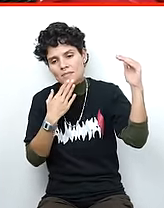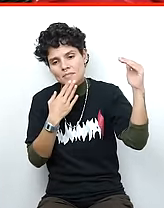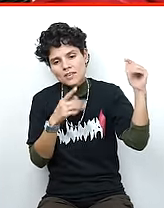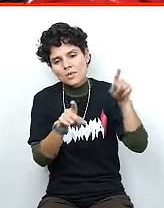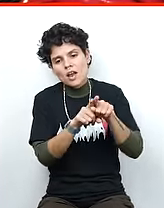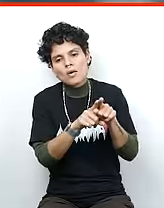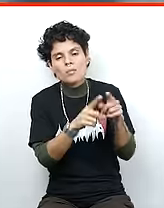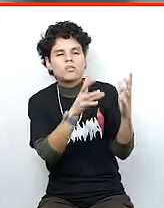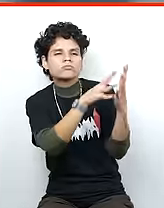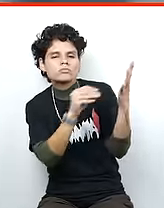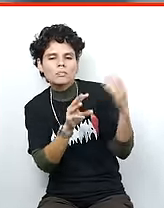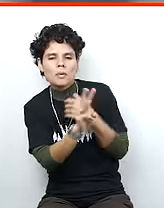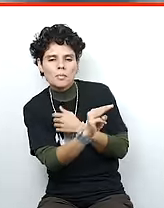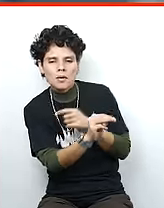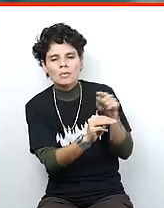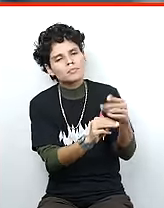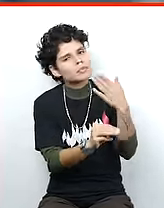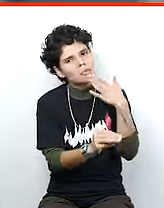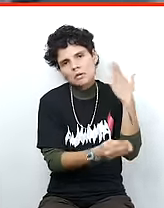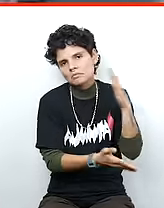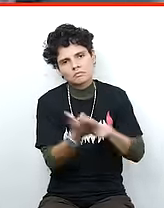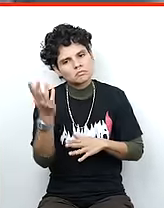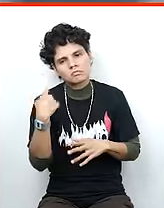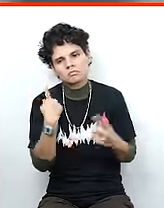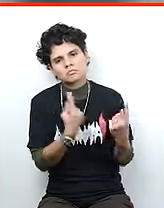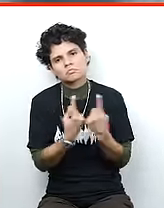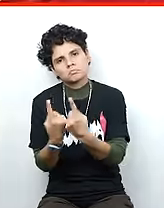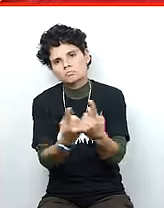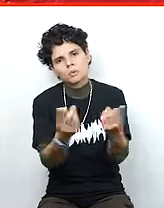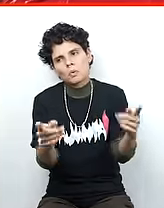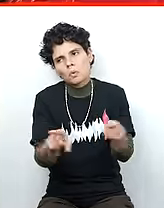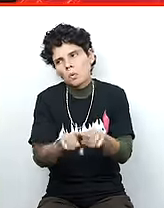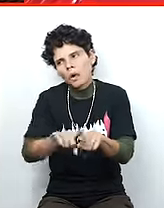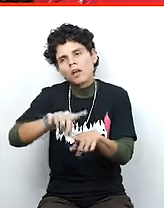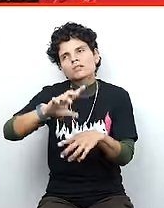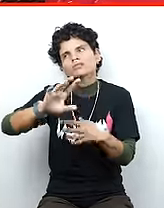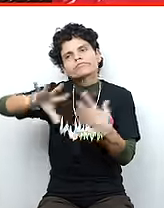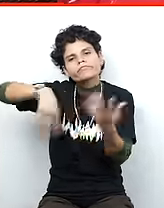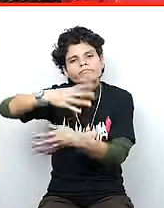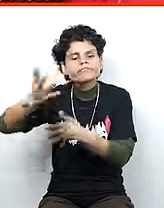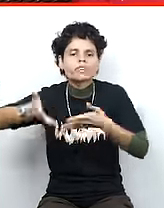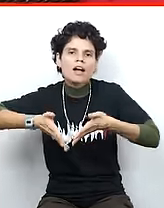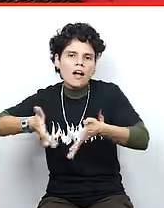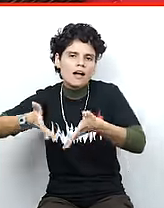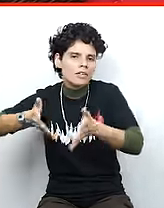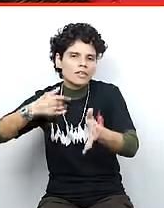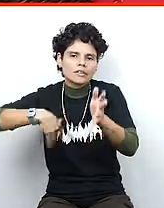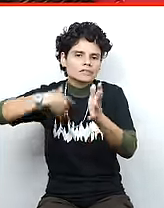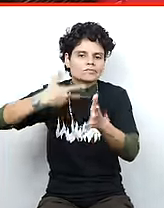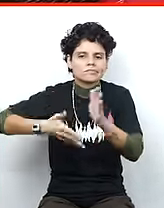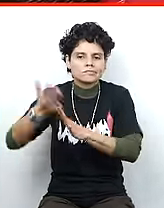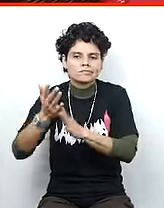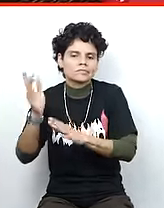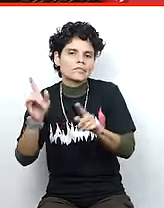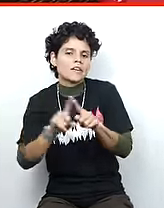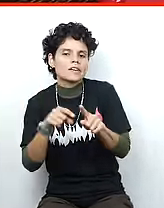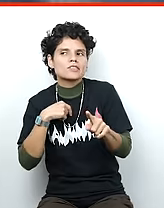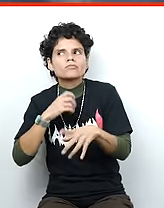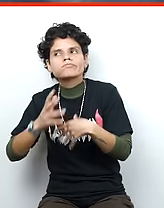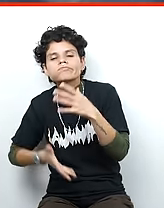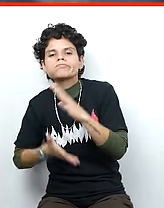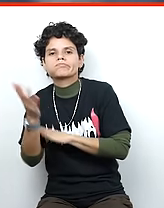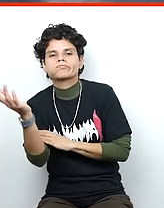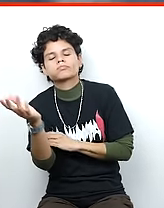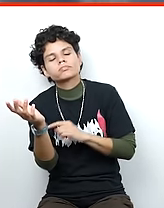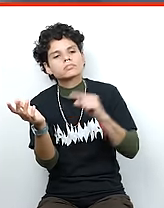hermana también, pues mi hermana siempre andaba ahí en la calle haciendo cosas, sí, hijo. Entonces, ahí como que me empecé a desbandar un poco, y ahí es donde chocábamos con mi mamá,